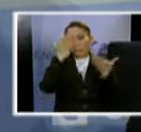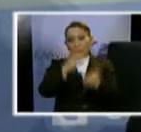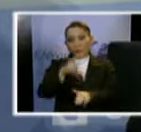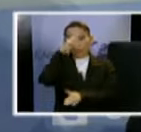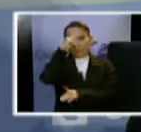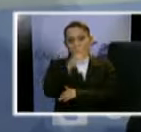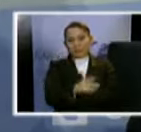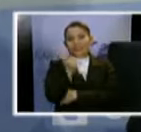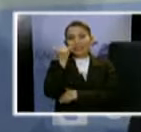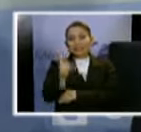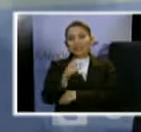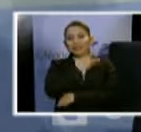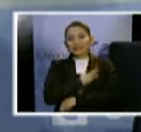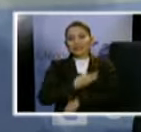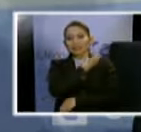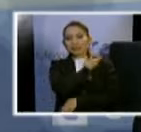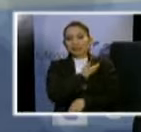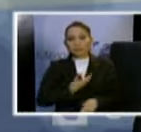de México y